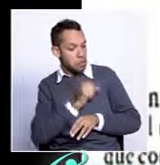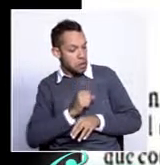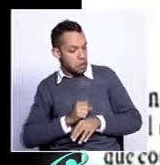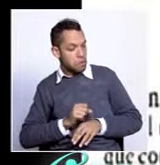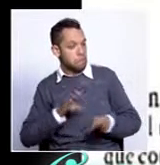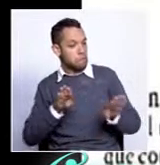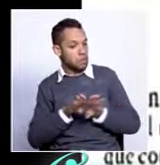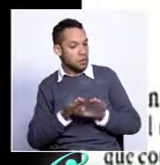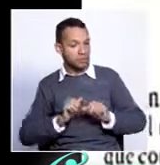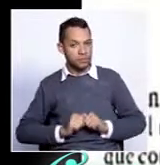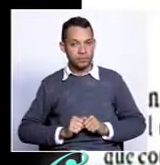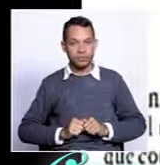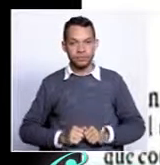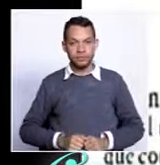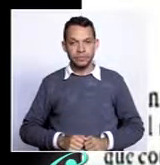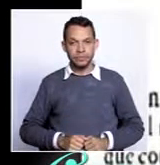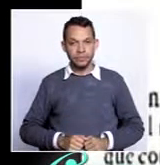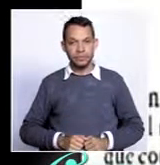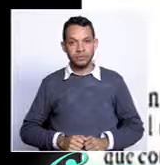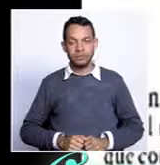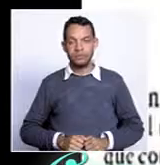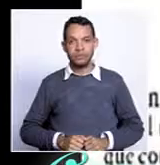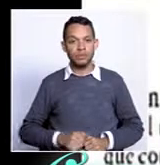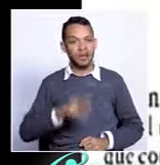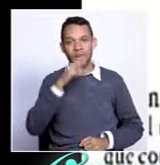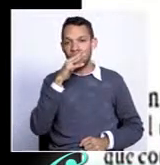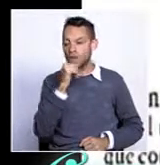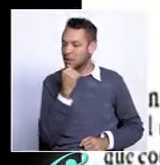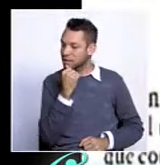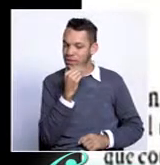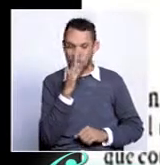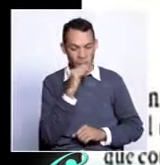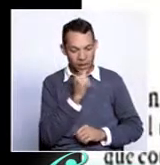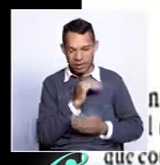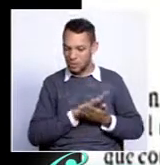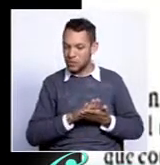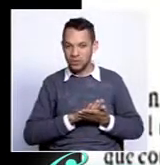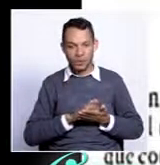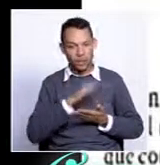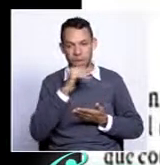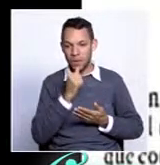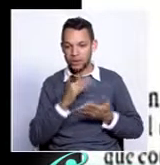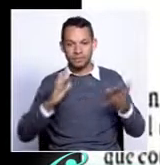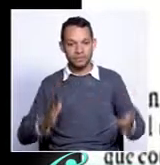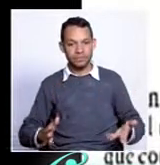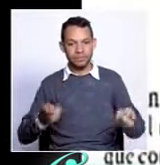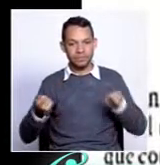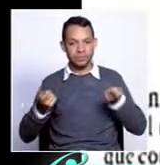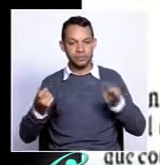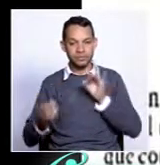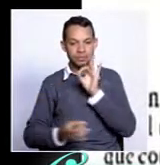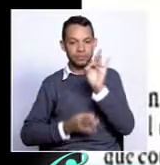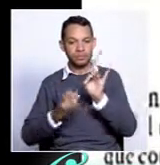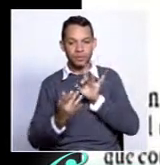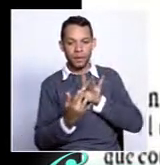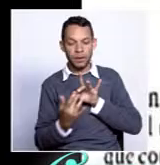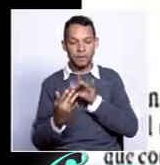edad usted ya no hay nada más que hacerle usted no tiene tratamiento o